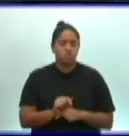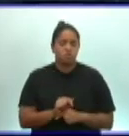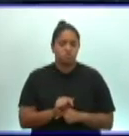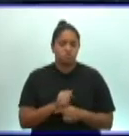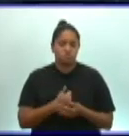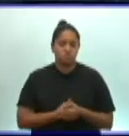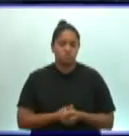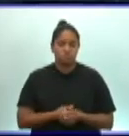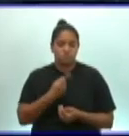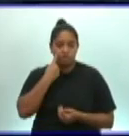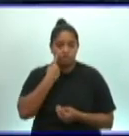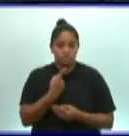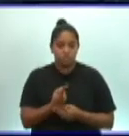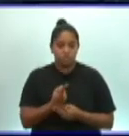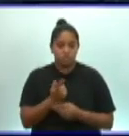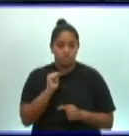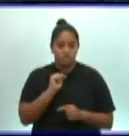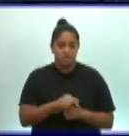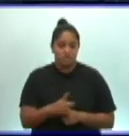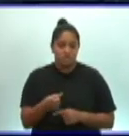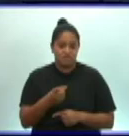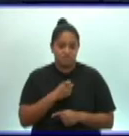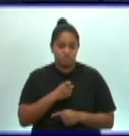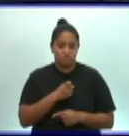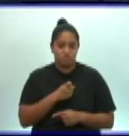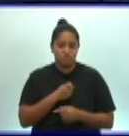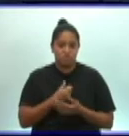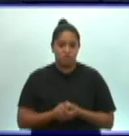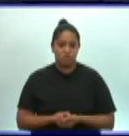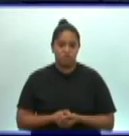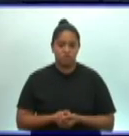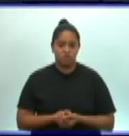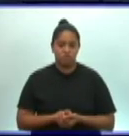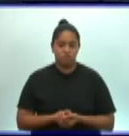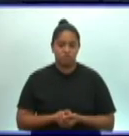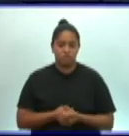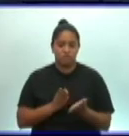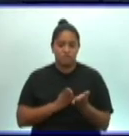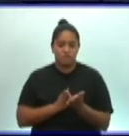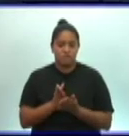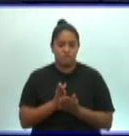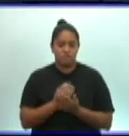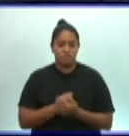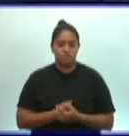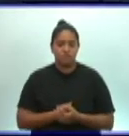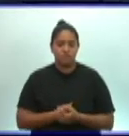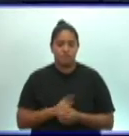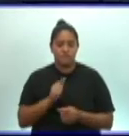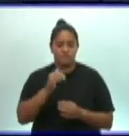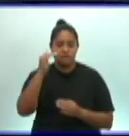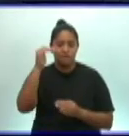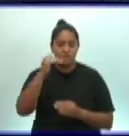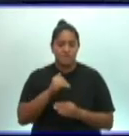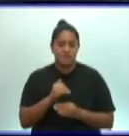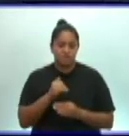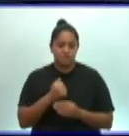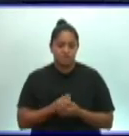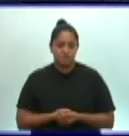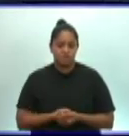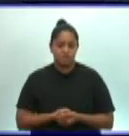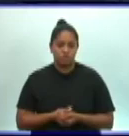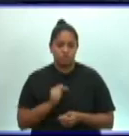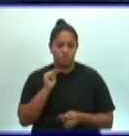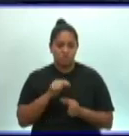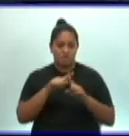consideren ahora, por ejemplo, que esta velocidad o este cuerpo entrando perpendicular o en vez de entrar perpendicularmente al campo, que si